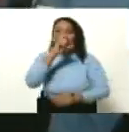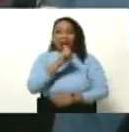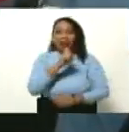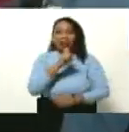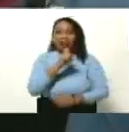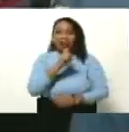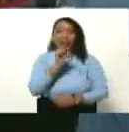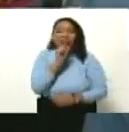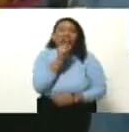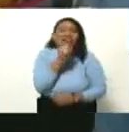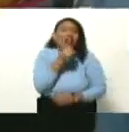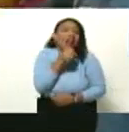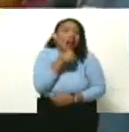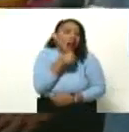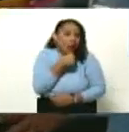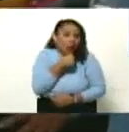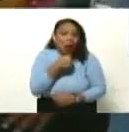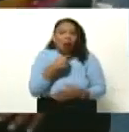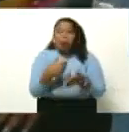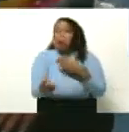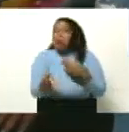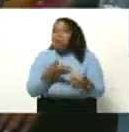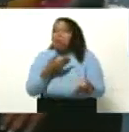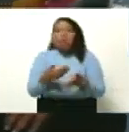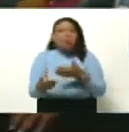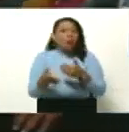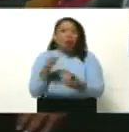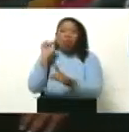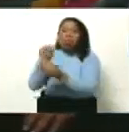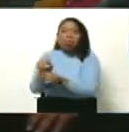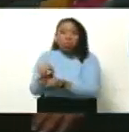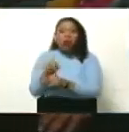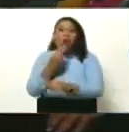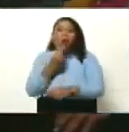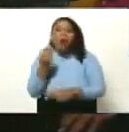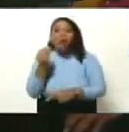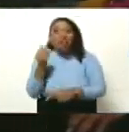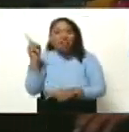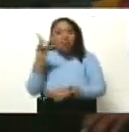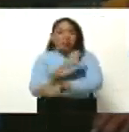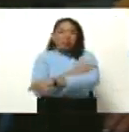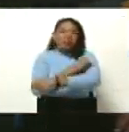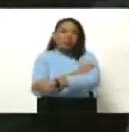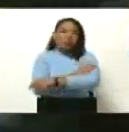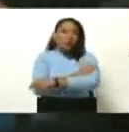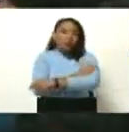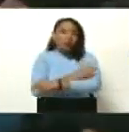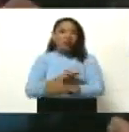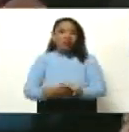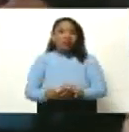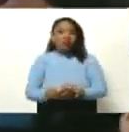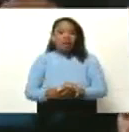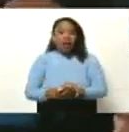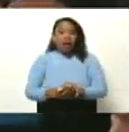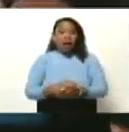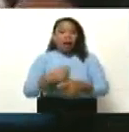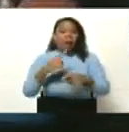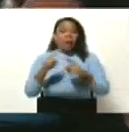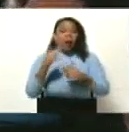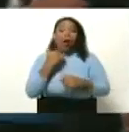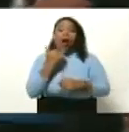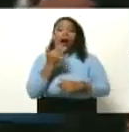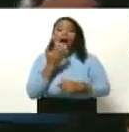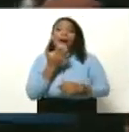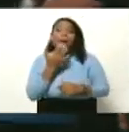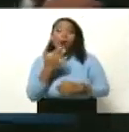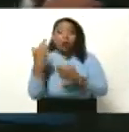juventud. No les importa la juventud. Ahora, cuando a un joven le toca una responsabilidad,